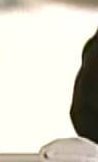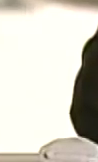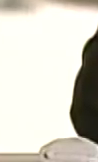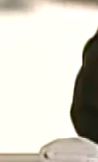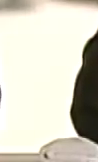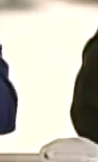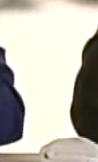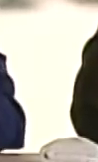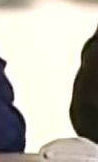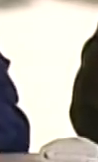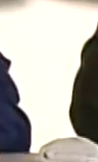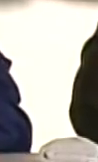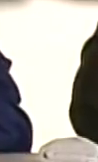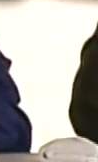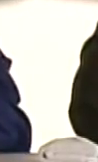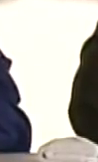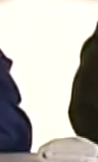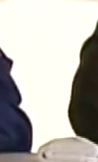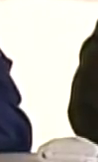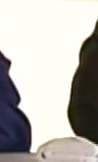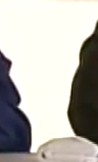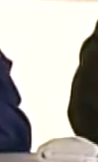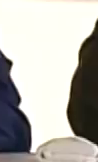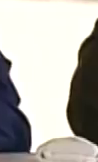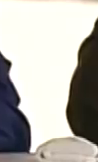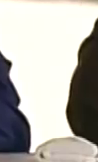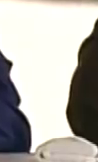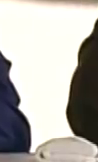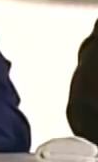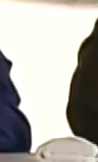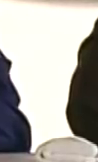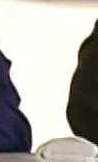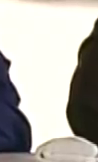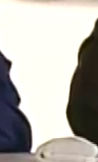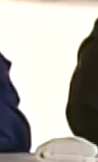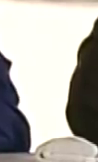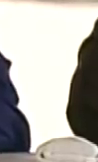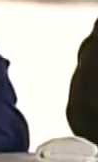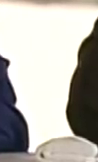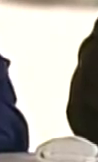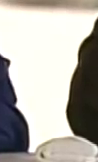Y aprobé ayer. Ya tenemos el sistema. El sistema se llama CLA.